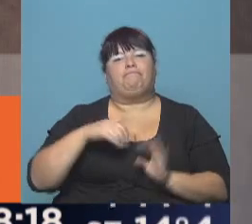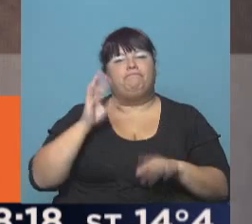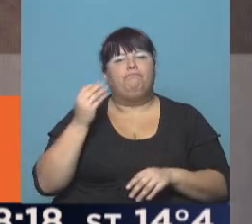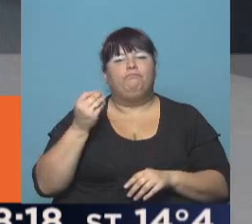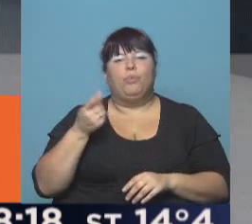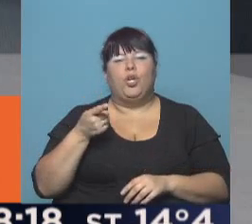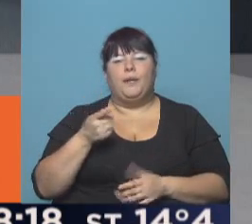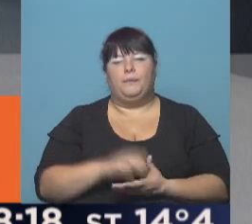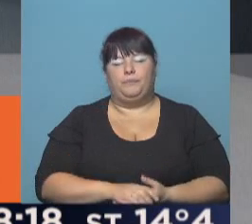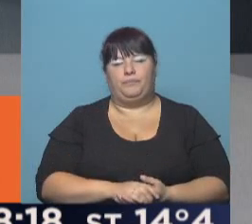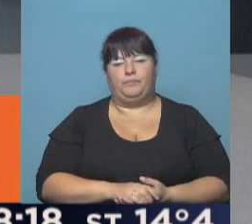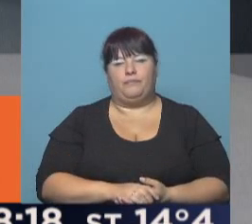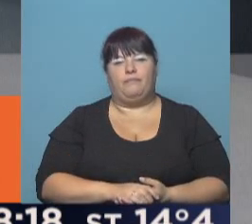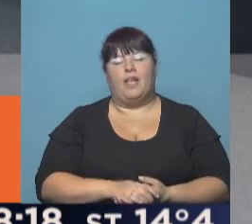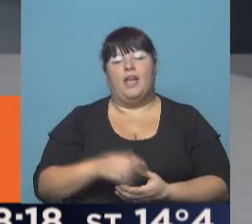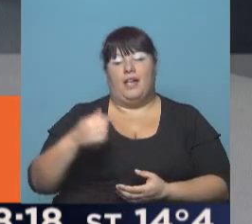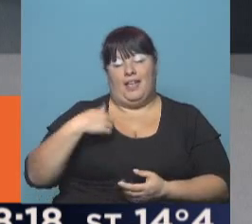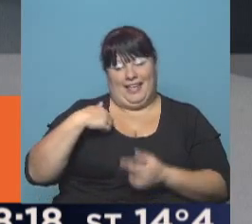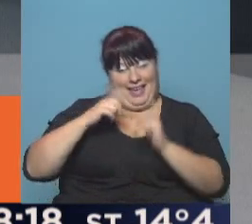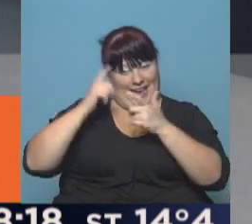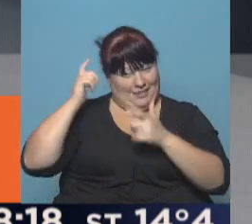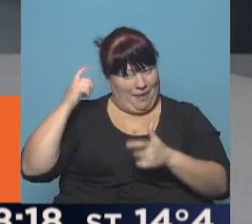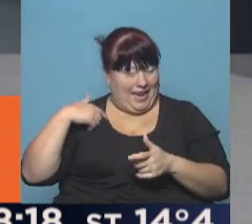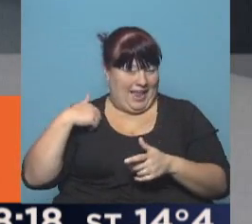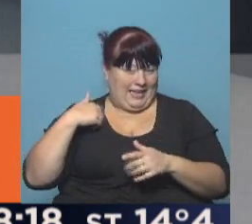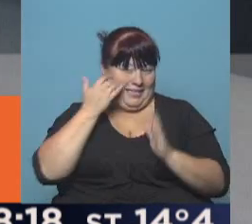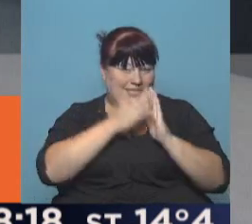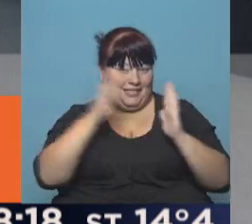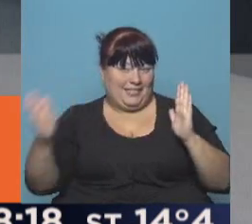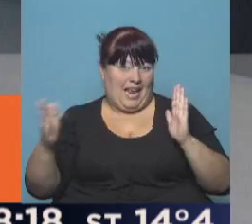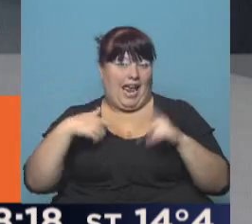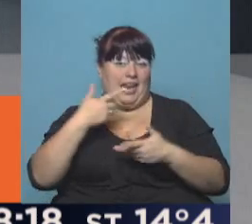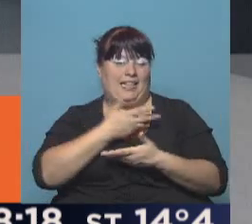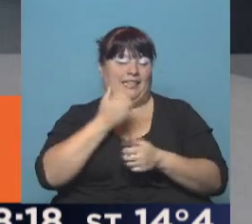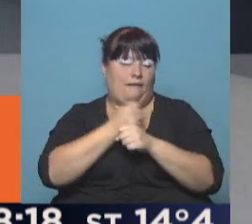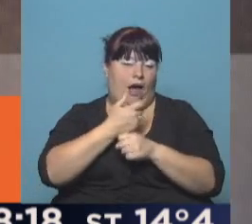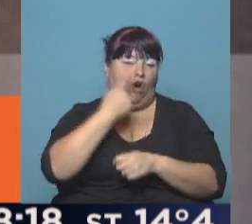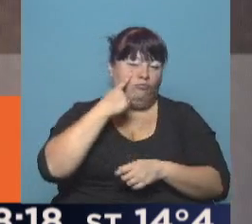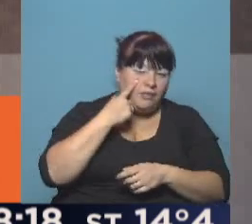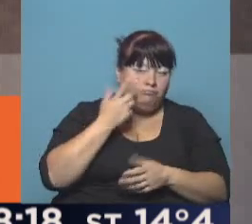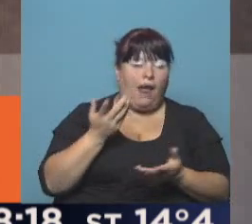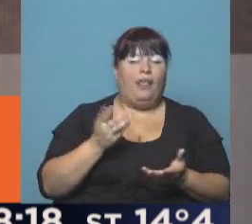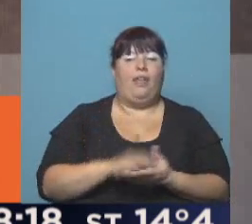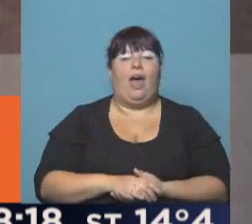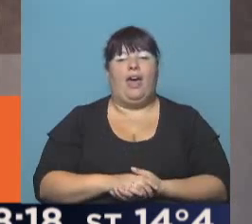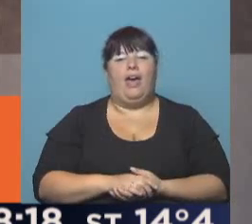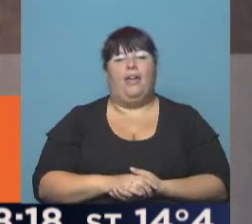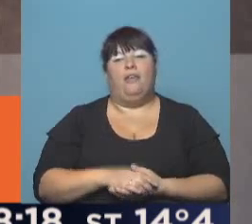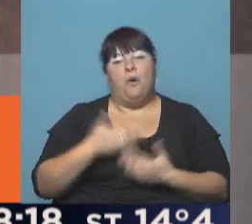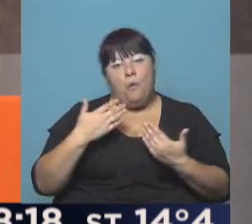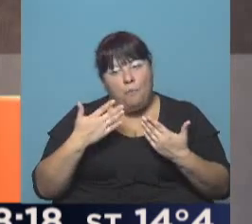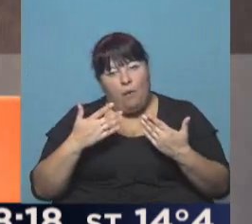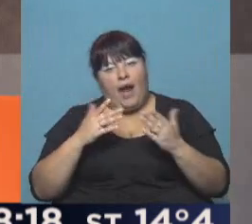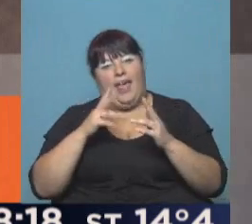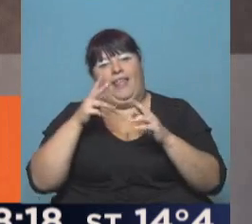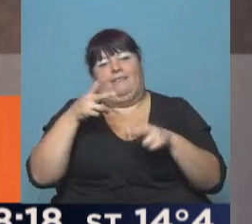porque en mi experiencia con la experiencia que hice en la gestión pública desde el municipio se puede llegar hasta un